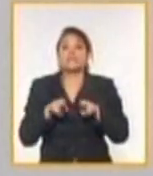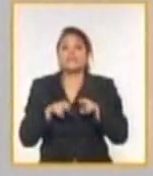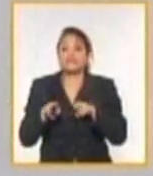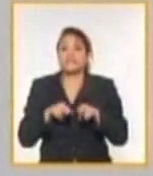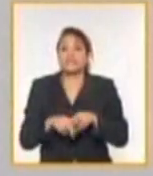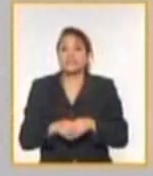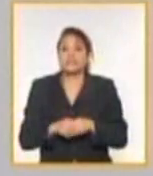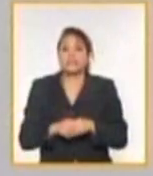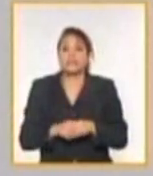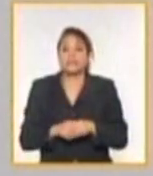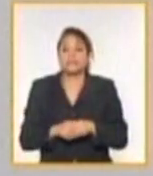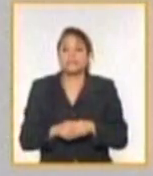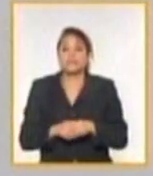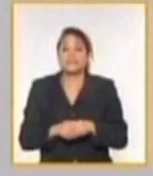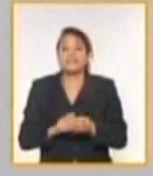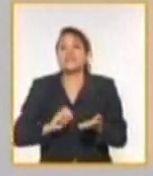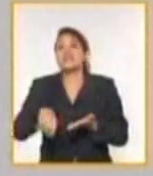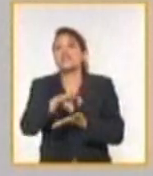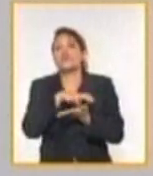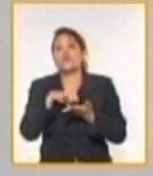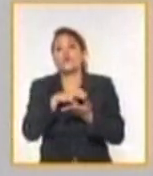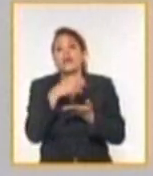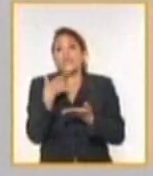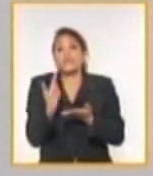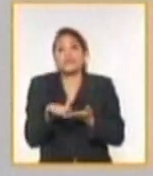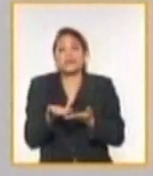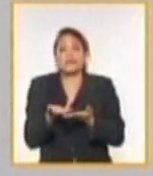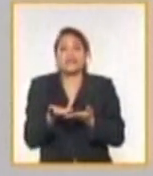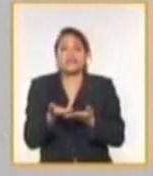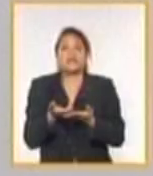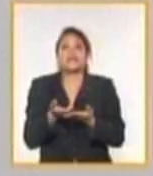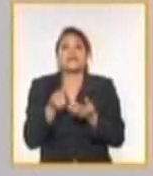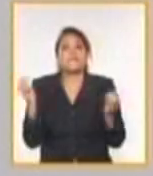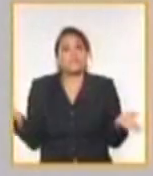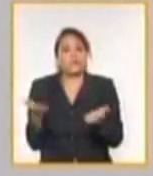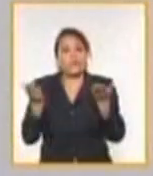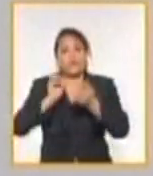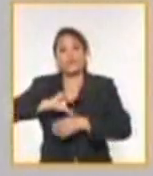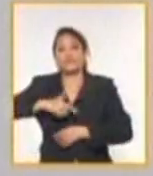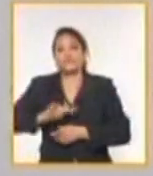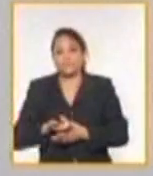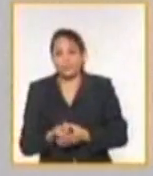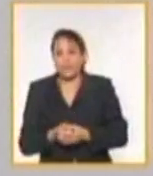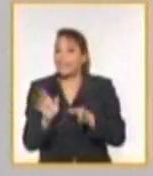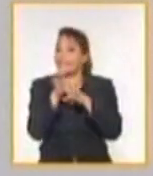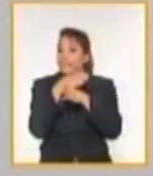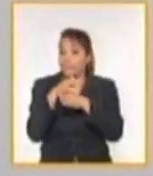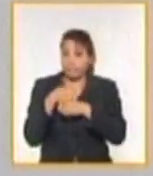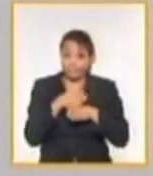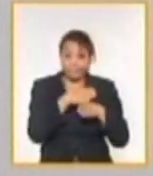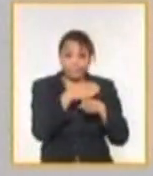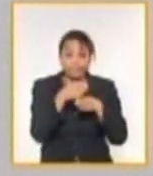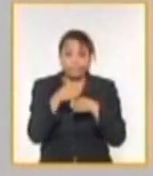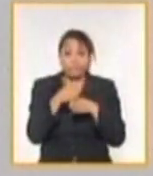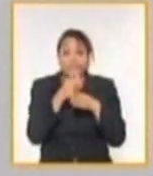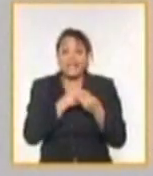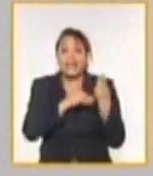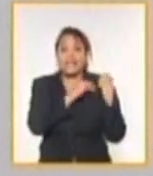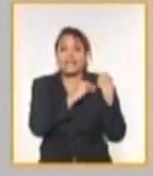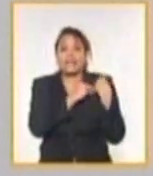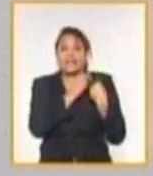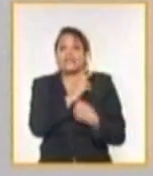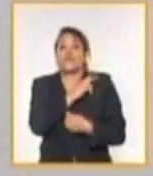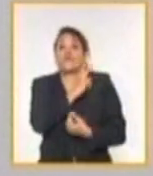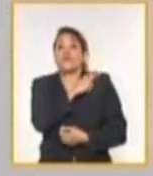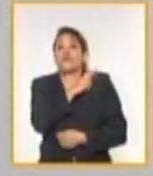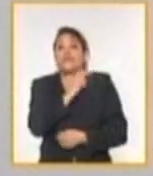Exacto. Es el lugar donde se promueve la cultura. Y las jerarquías culturales las establece la